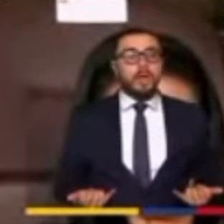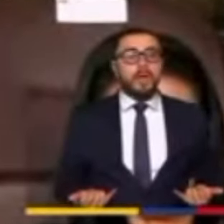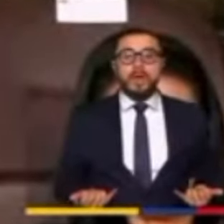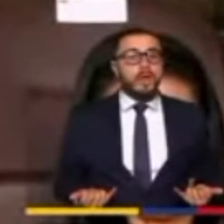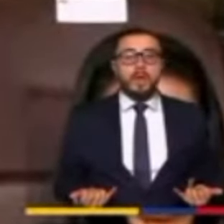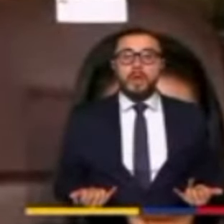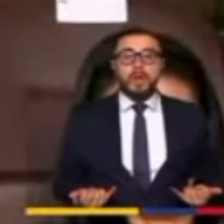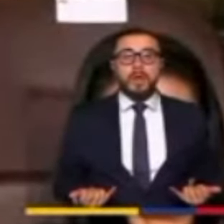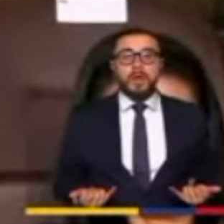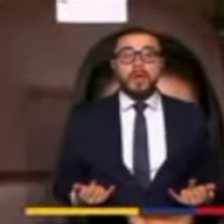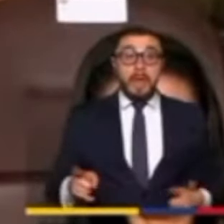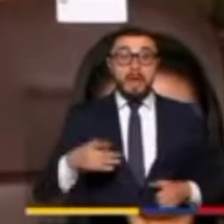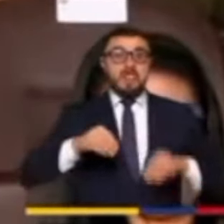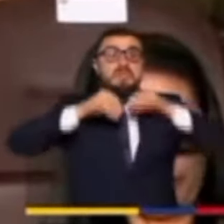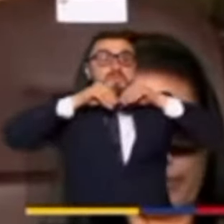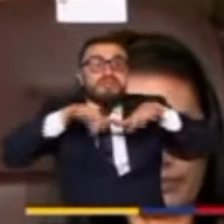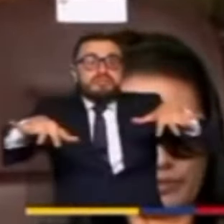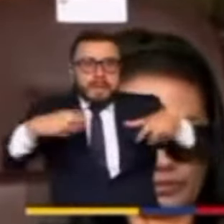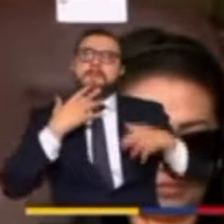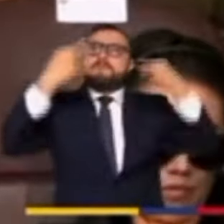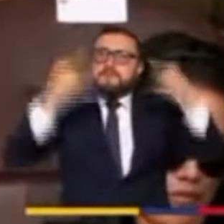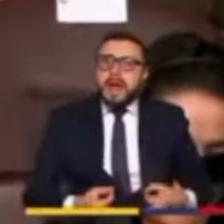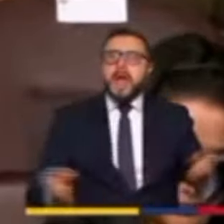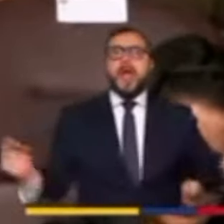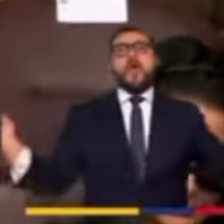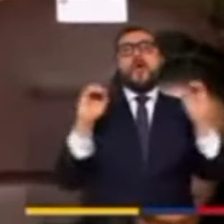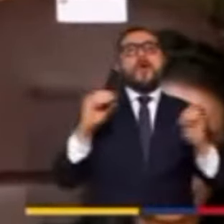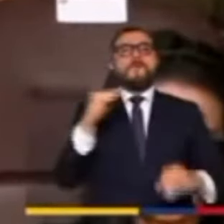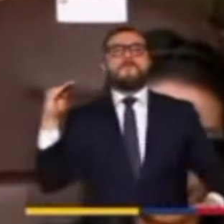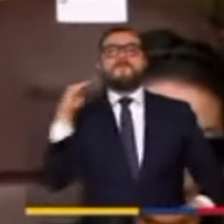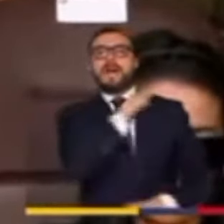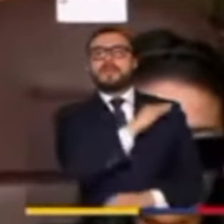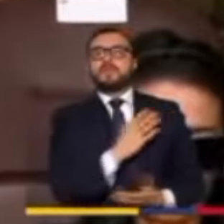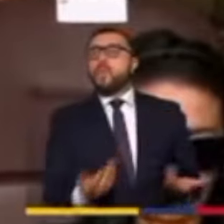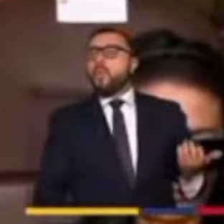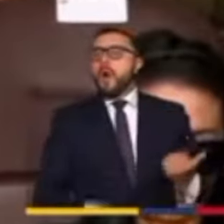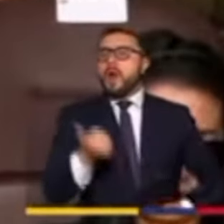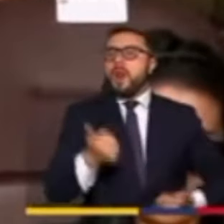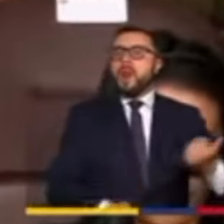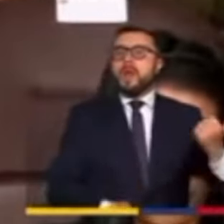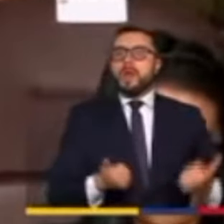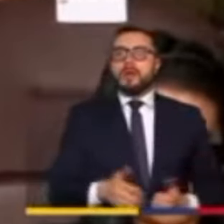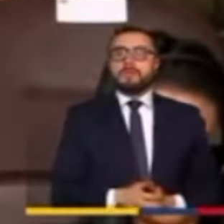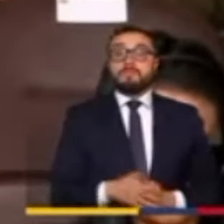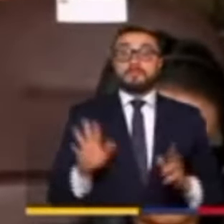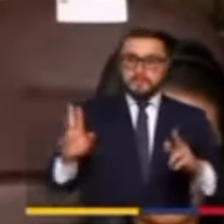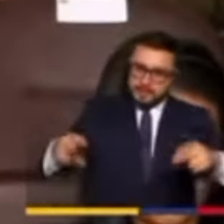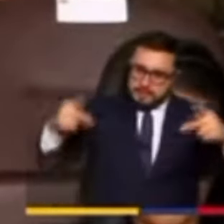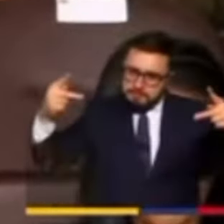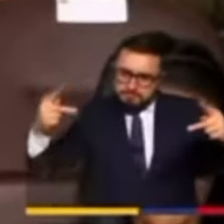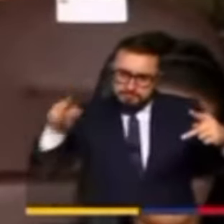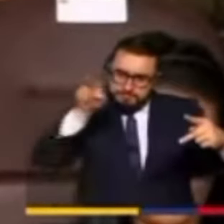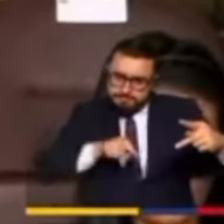Entonces, ¿la acusación es cierta o es falsa? Lo máximo que he podido encontrar en algún